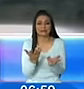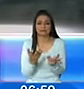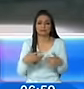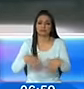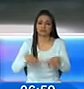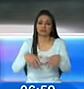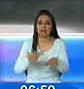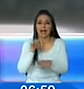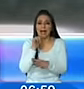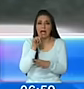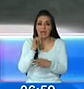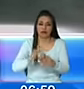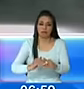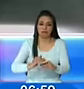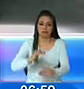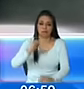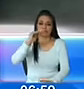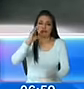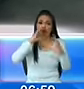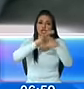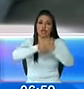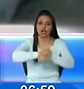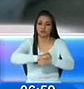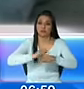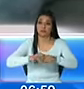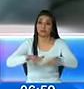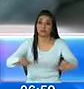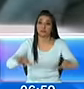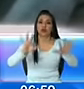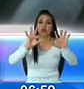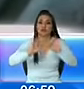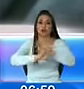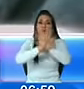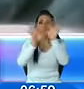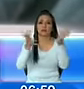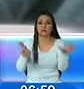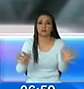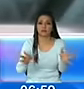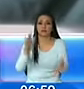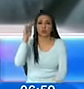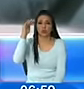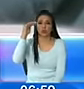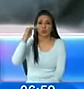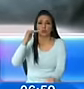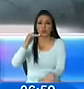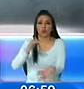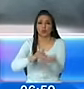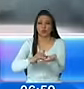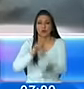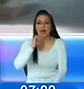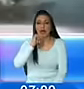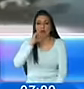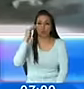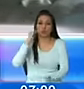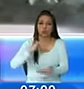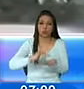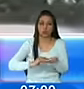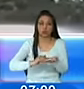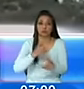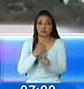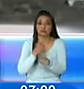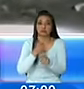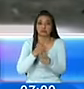agua, llena el tanque en la noche y a las 8 de la mañana se consume todo. Hoy hemos incrementado